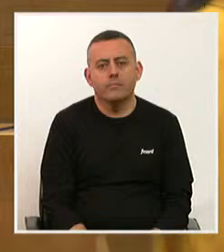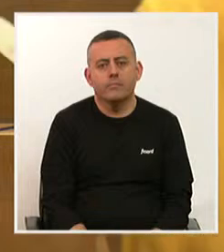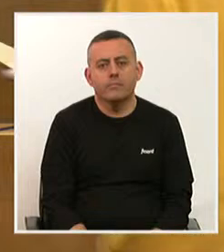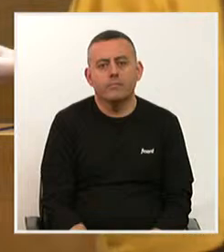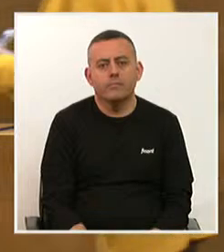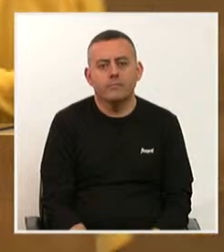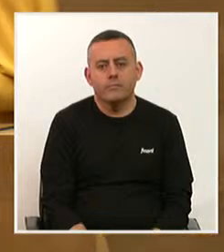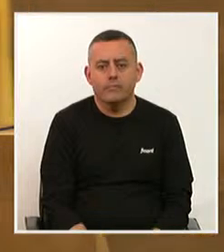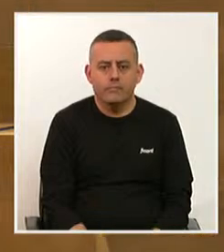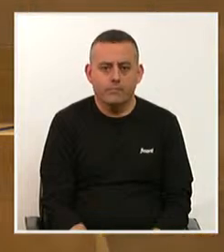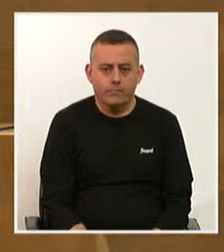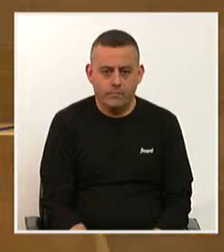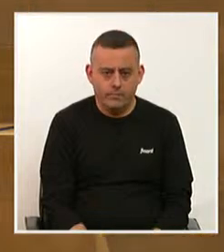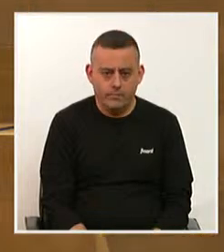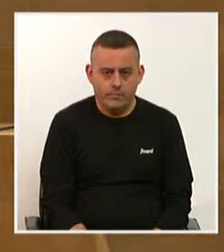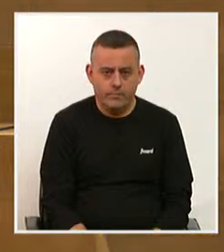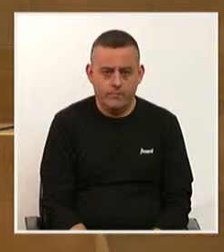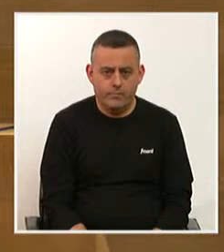calabuch